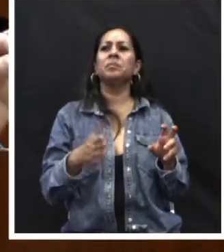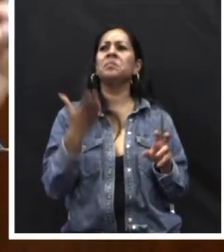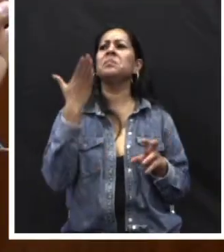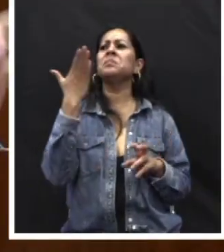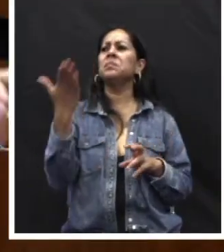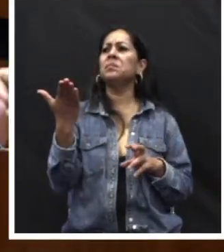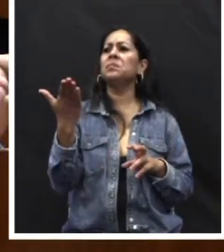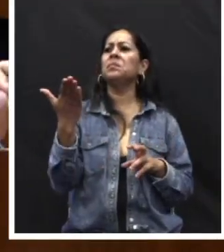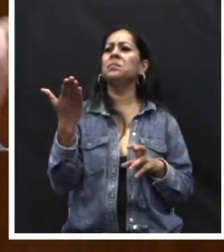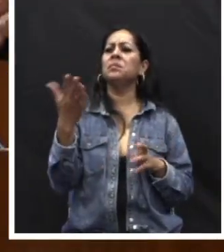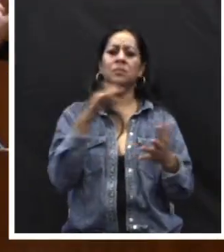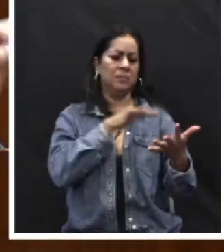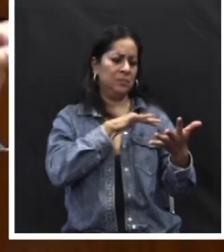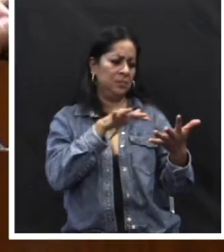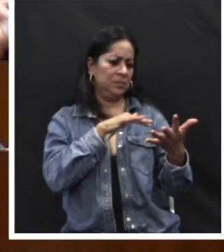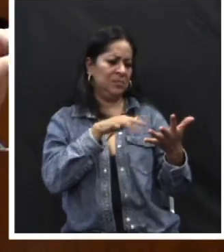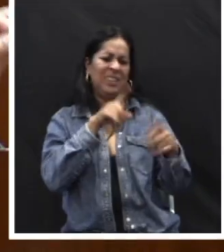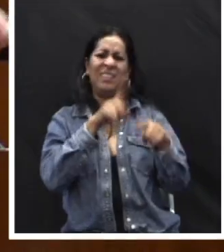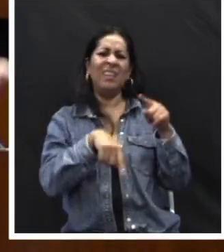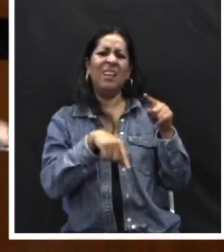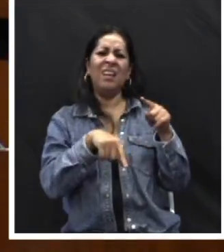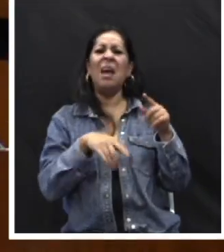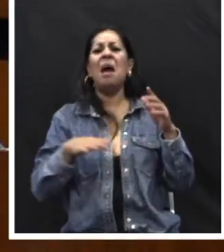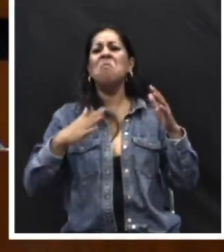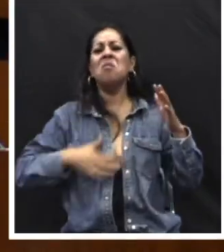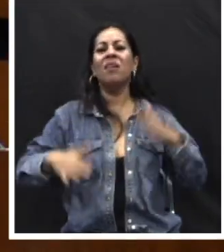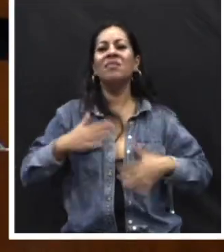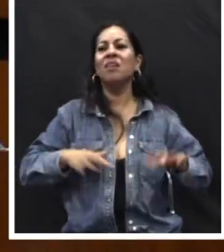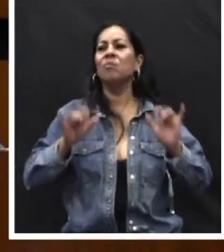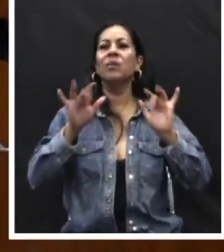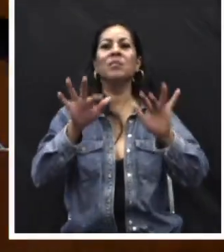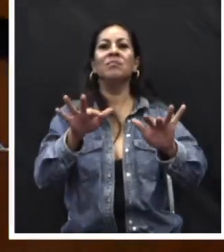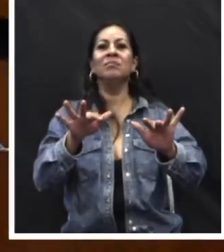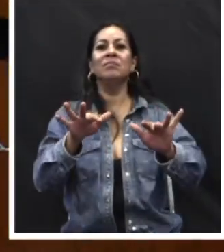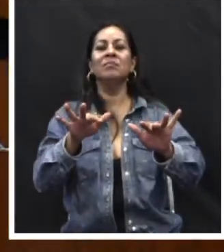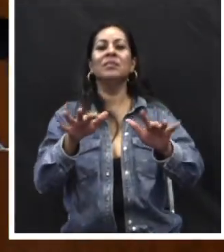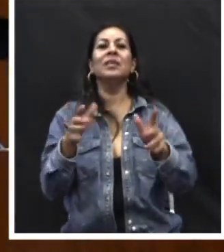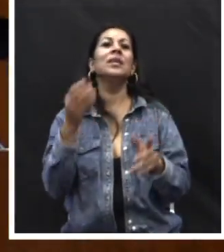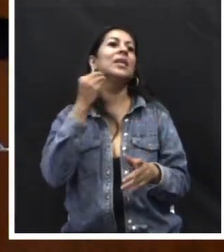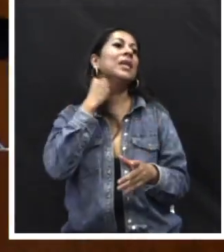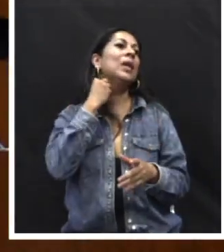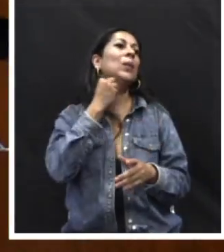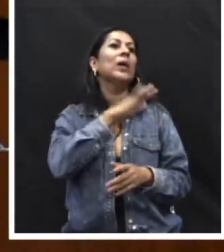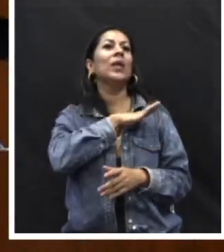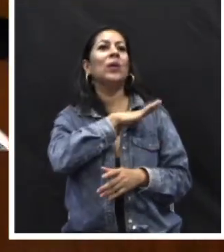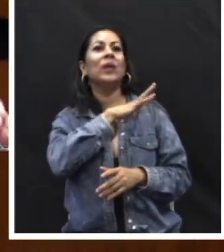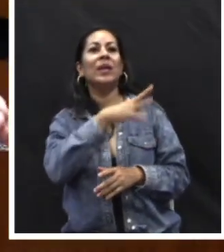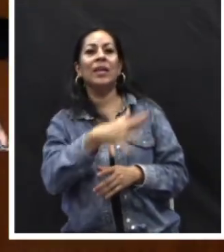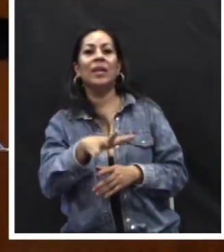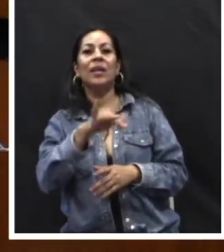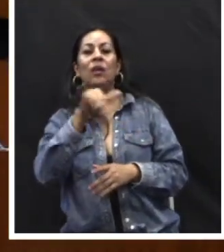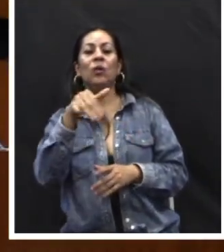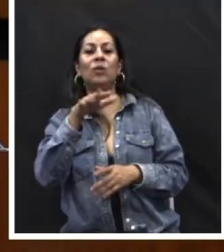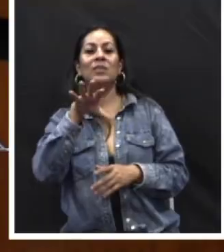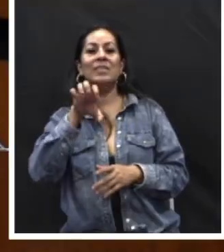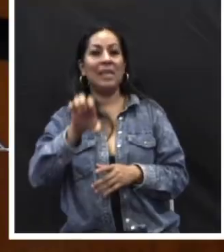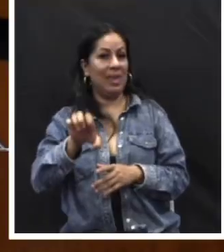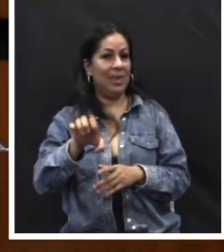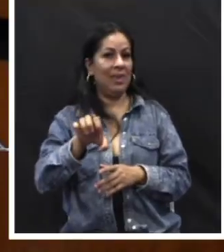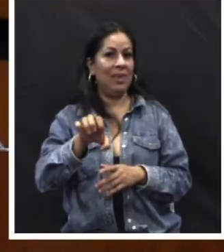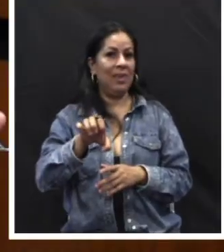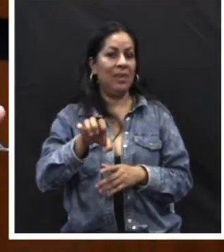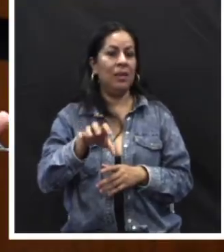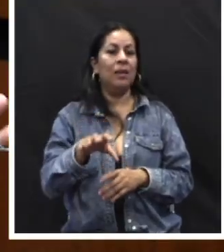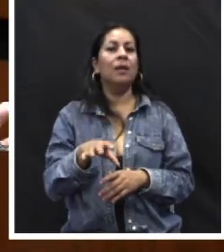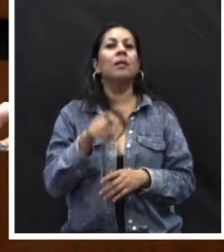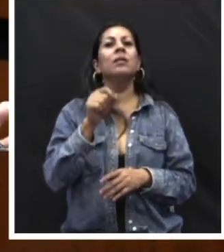pidió obviar la lectura para no cansar a los asistentes, y el abogado general José Guillermo Girón